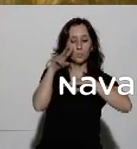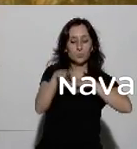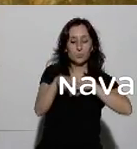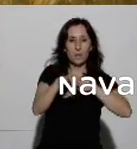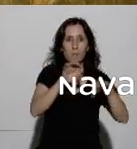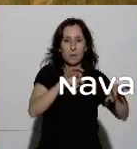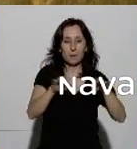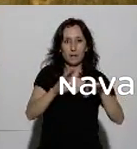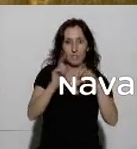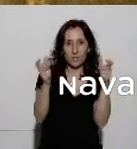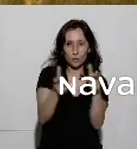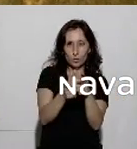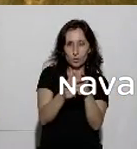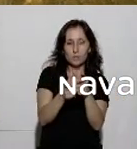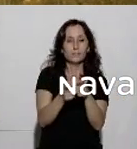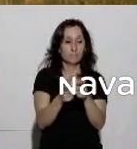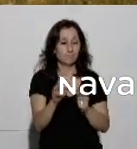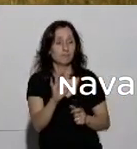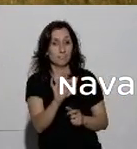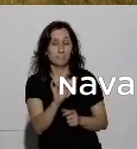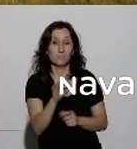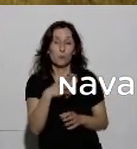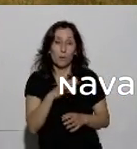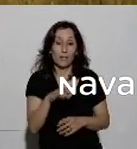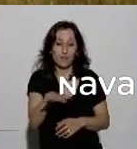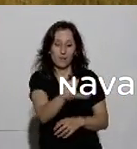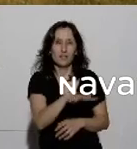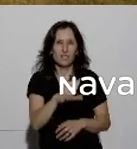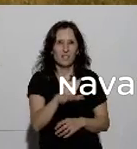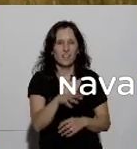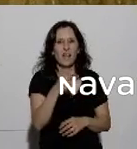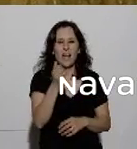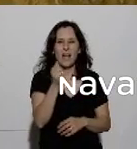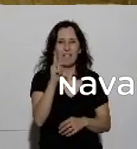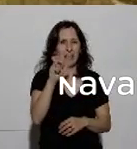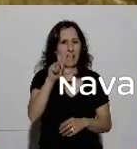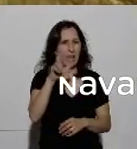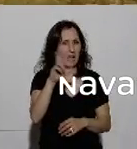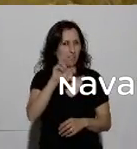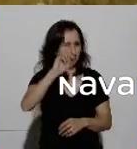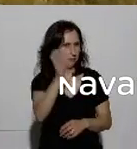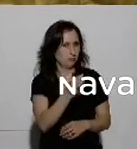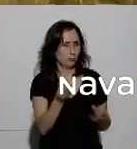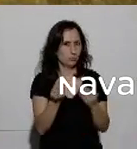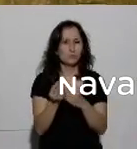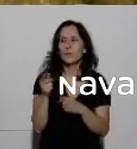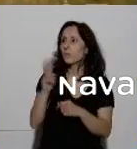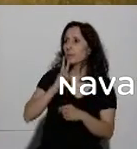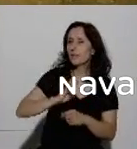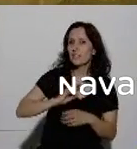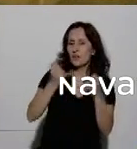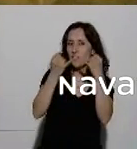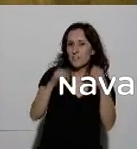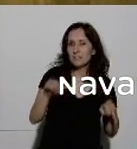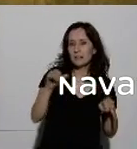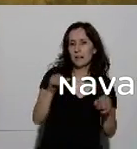aquelarre. Pues sí, este sería el sitio que ha habido más aquelarres aquí, sí. Me comentabas, la fiesta de la fertilidad.